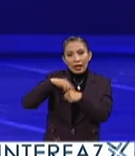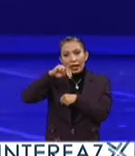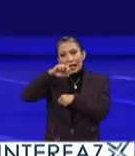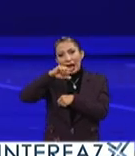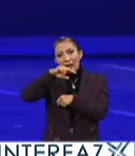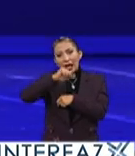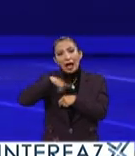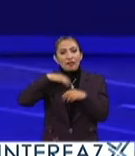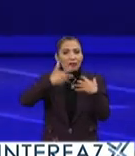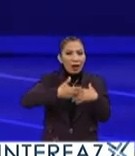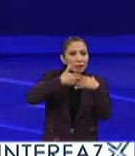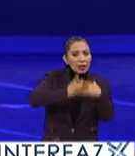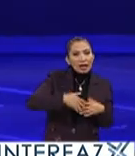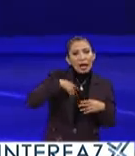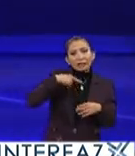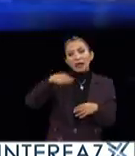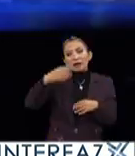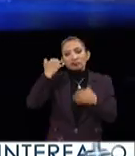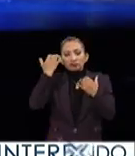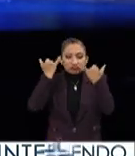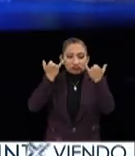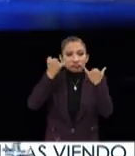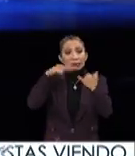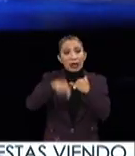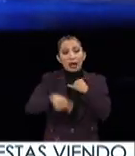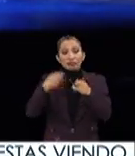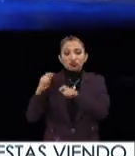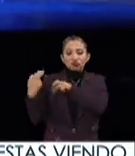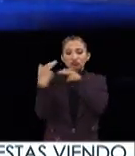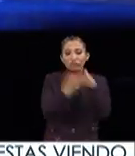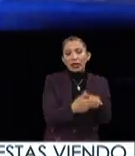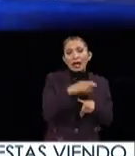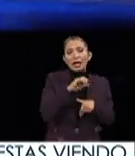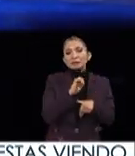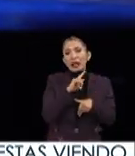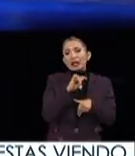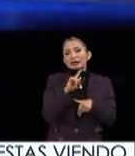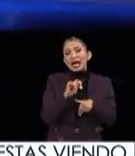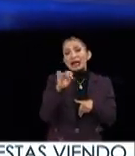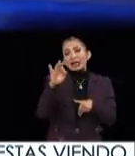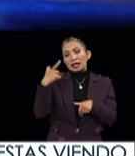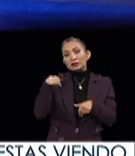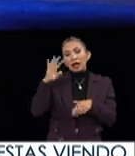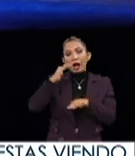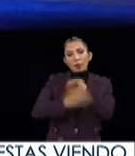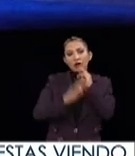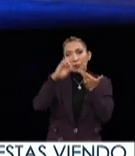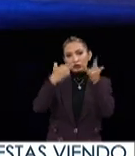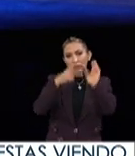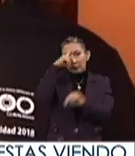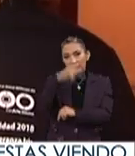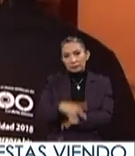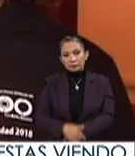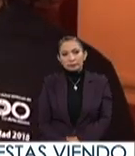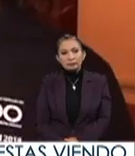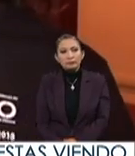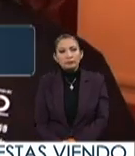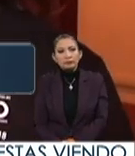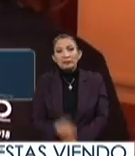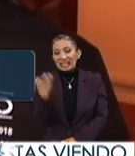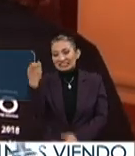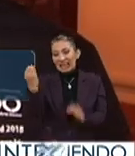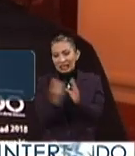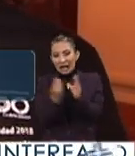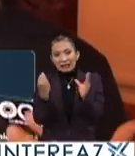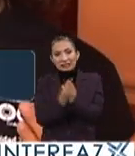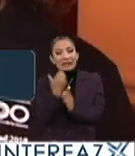Nana, fábrica de creación e innovación que legó Esperanza Iris al término de la Revolución Mexicana. Con esas clases